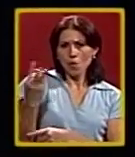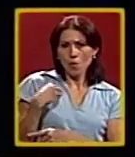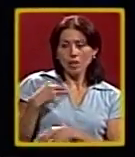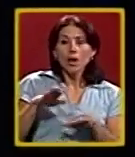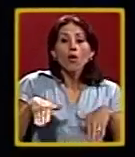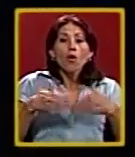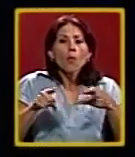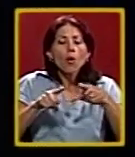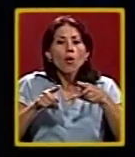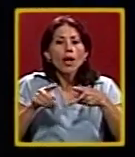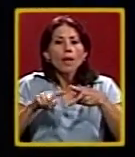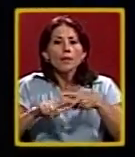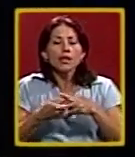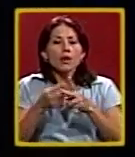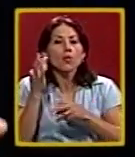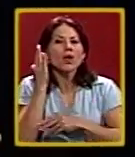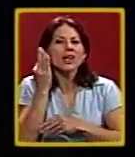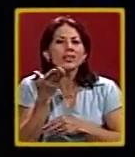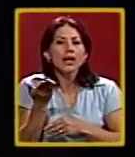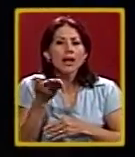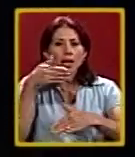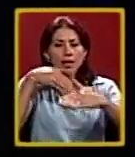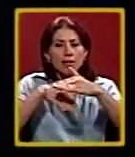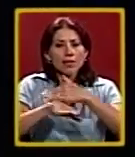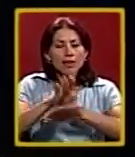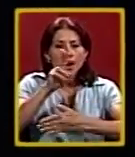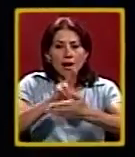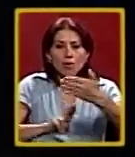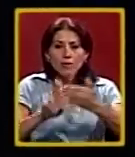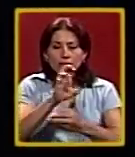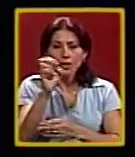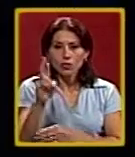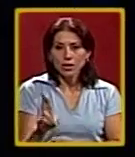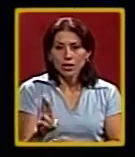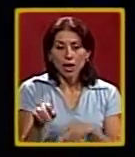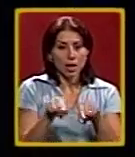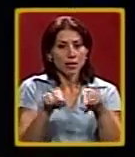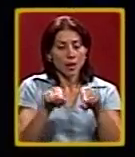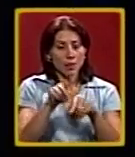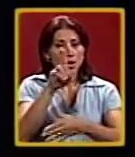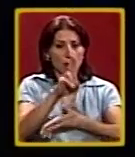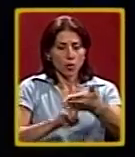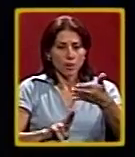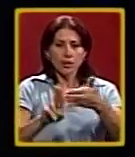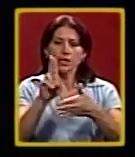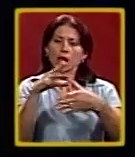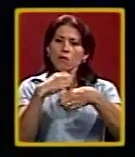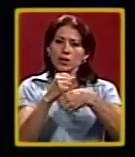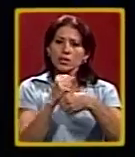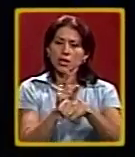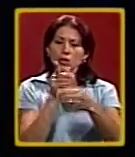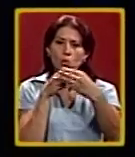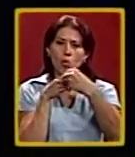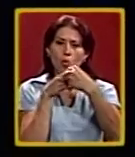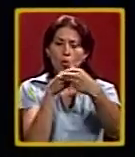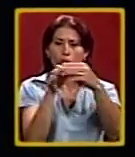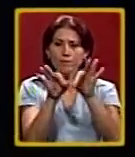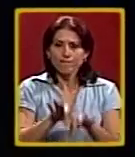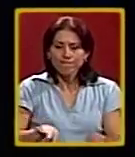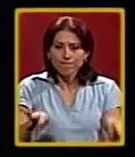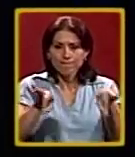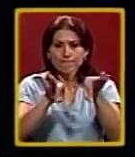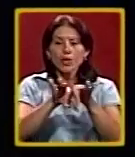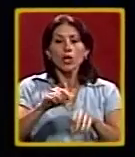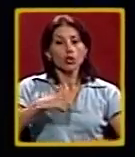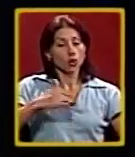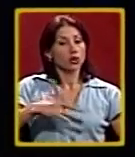empezaron a entrar a la Universidad de Costa Rica y cómo la universidad fue también marcando ese liderazgo. Yo sí siento que es